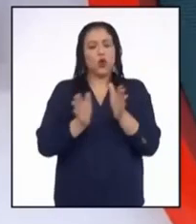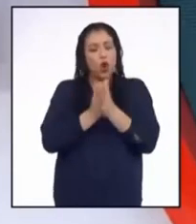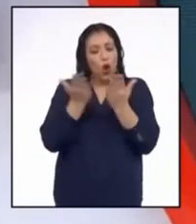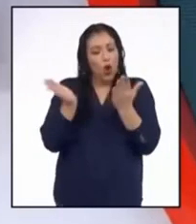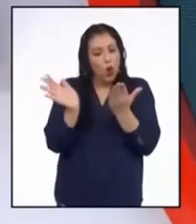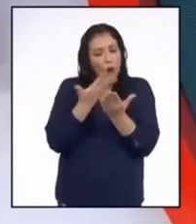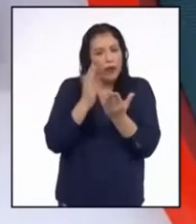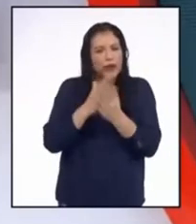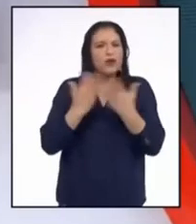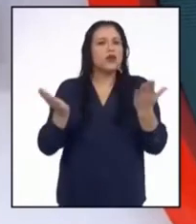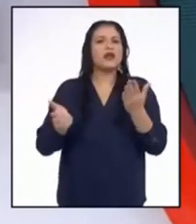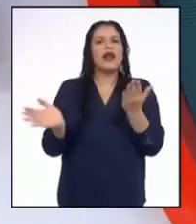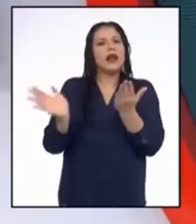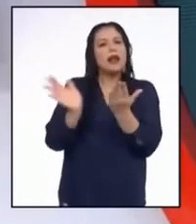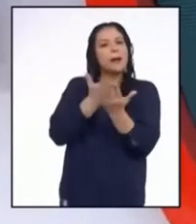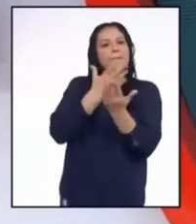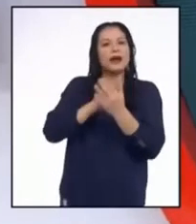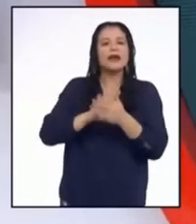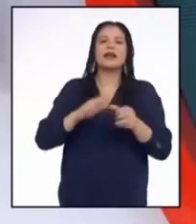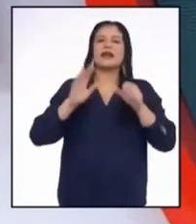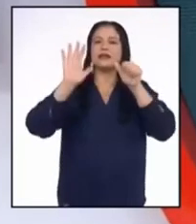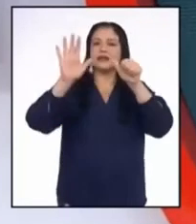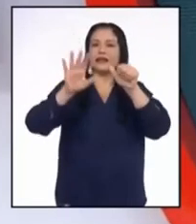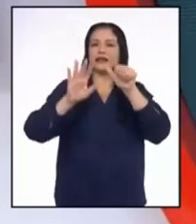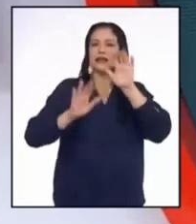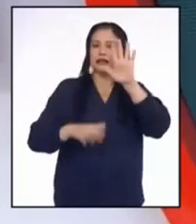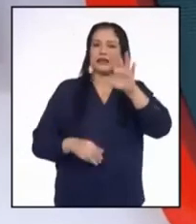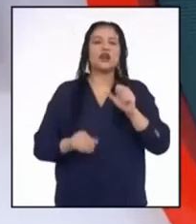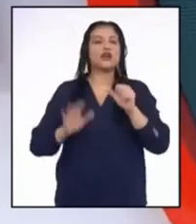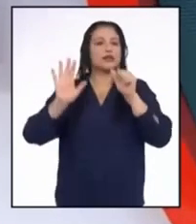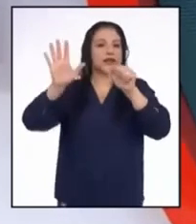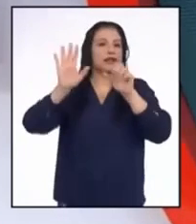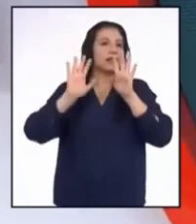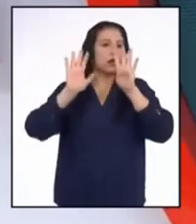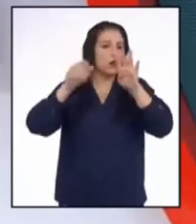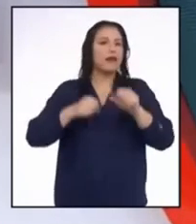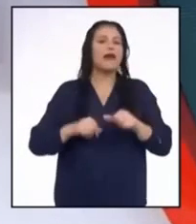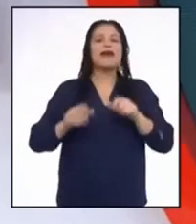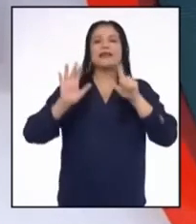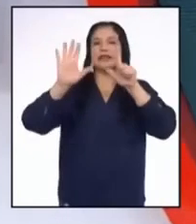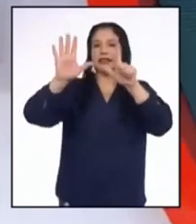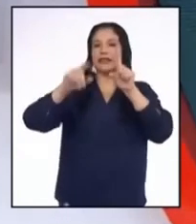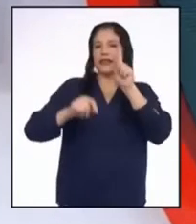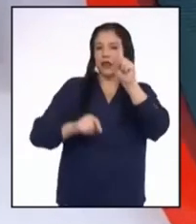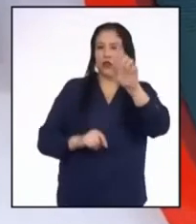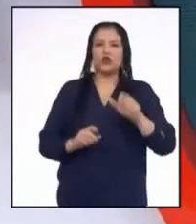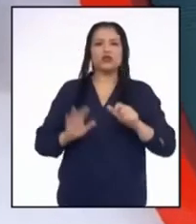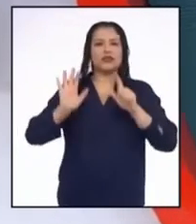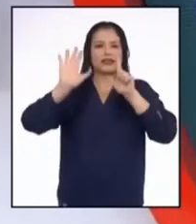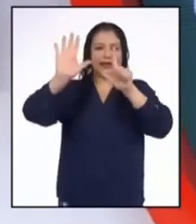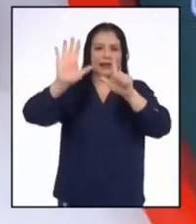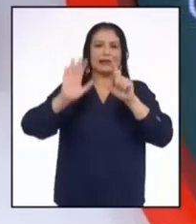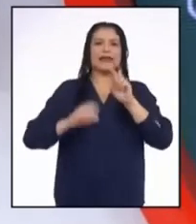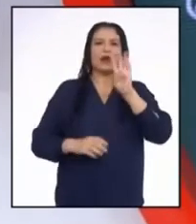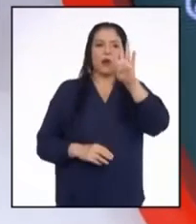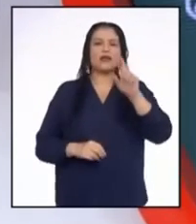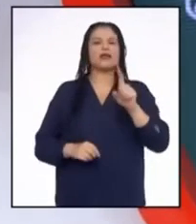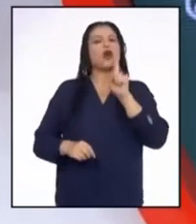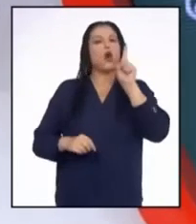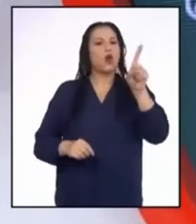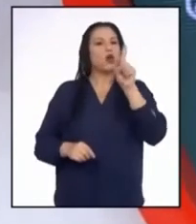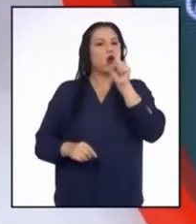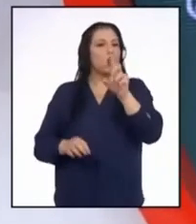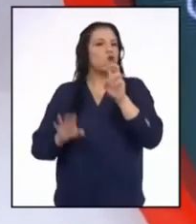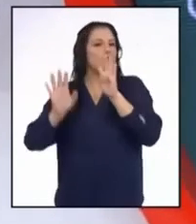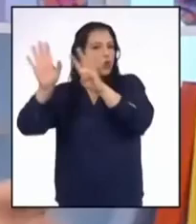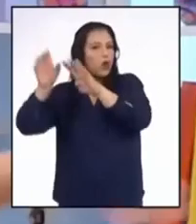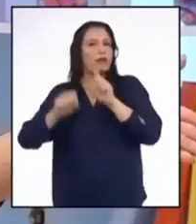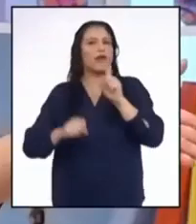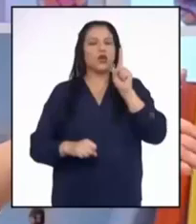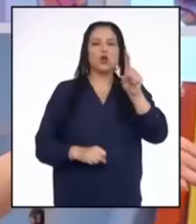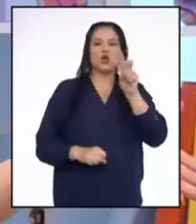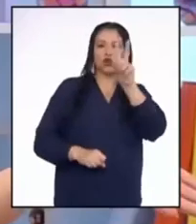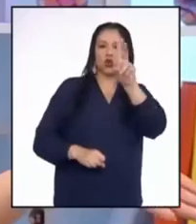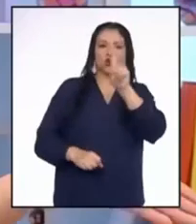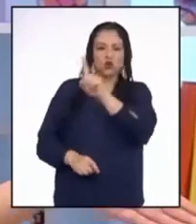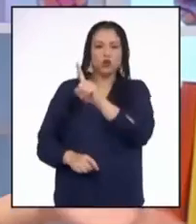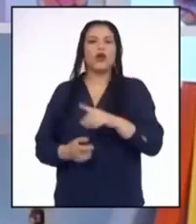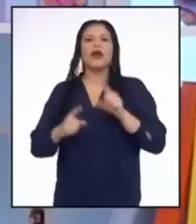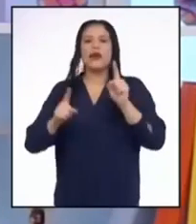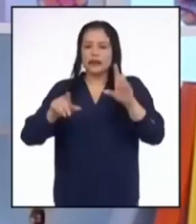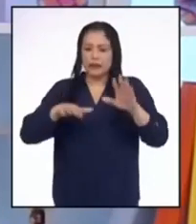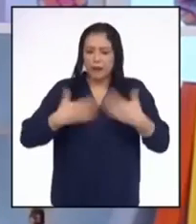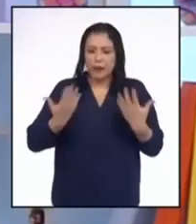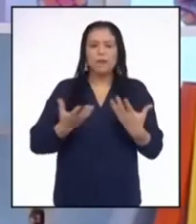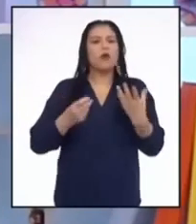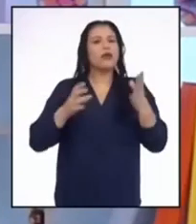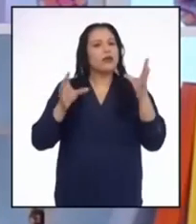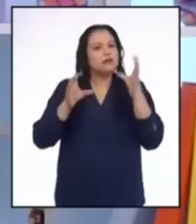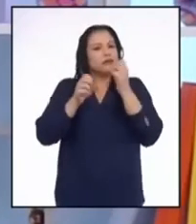se encuentran en las páginas 65, 69, 71, 74, 119 y 121. Así podrán